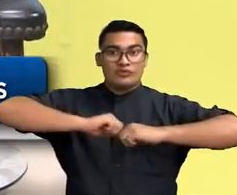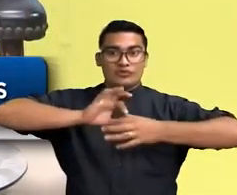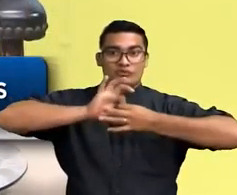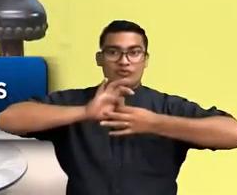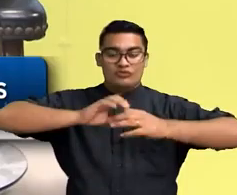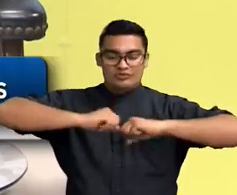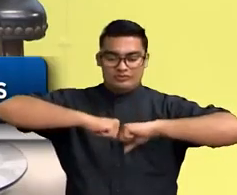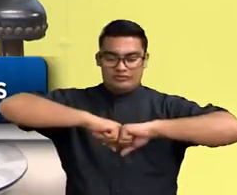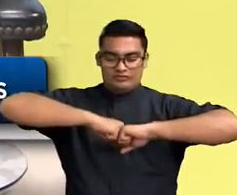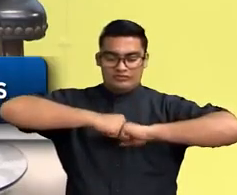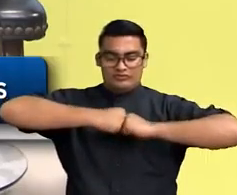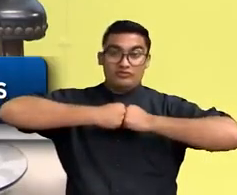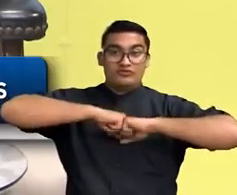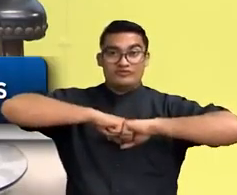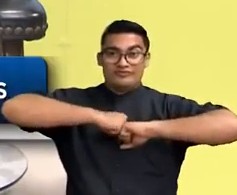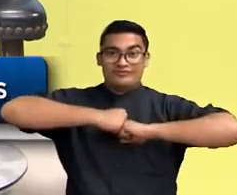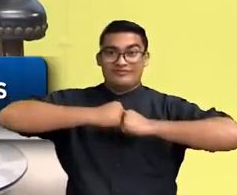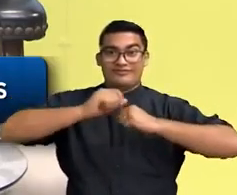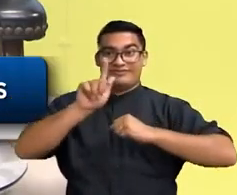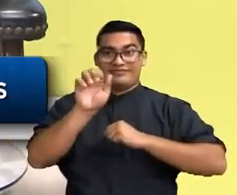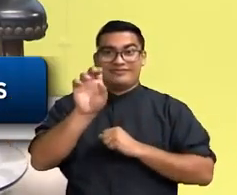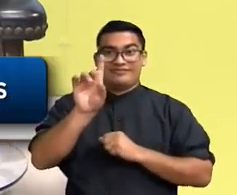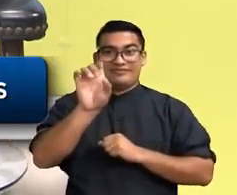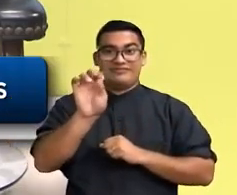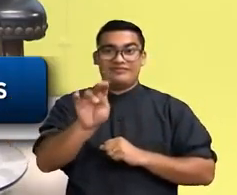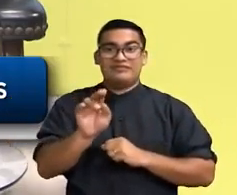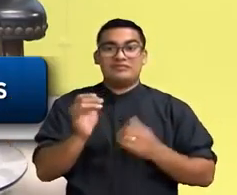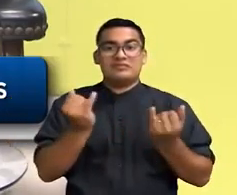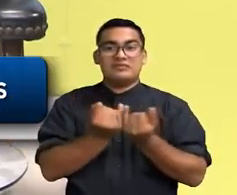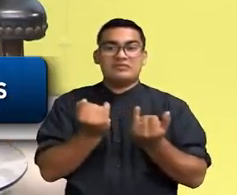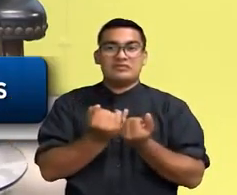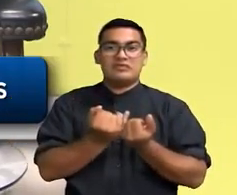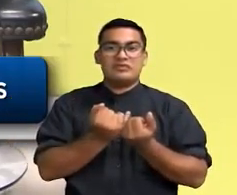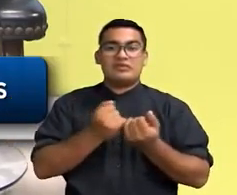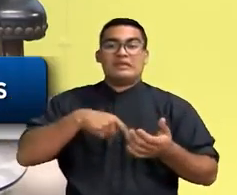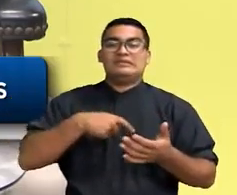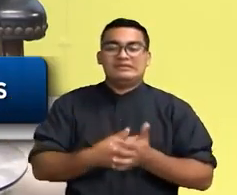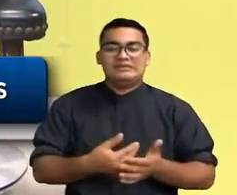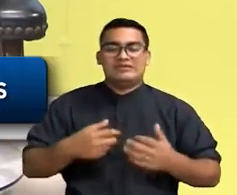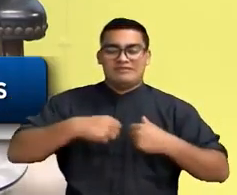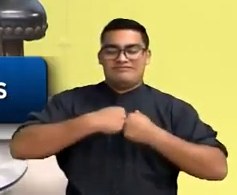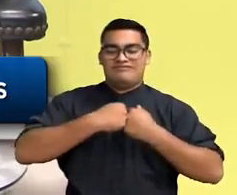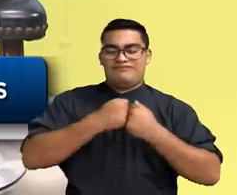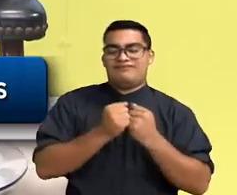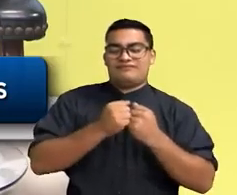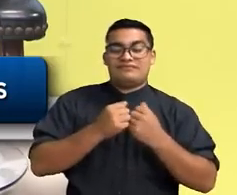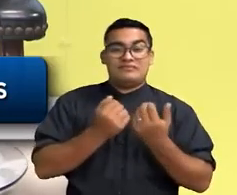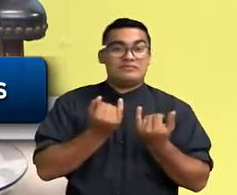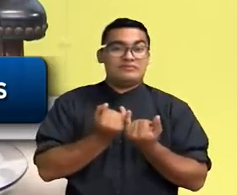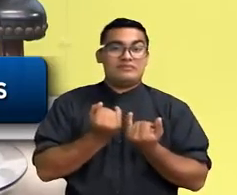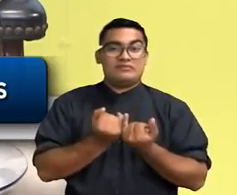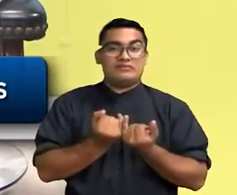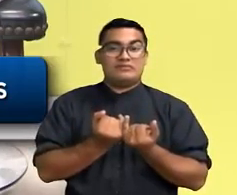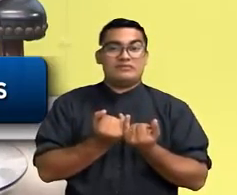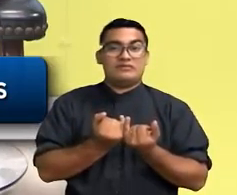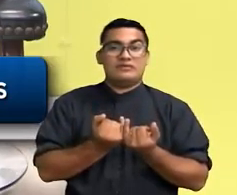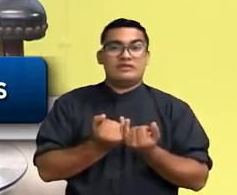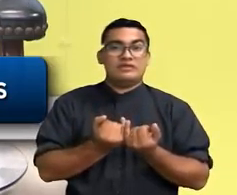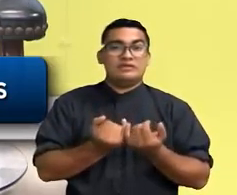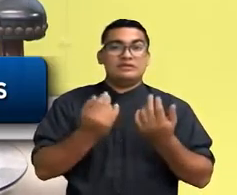un hueso y a un tendón, generalmente siempre se va a romper el que tenga menos tensión y fuerza. Ya.